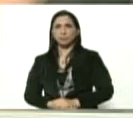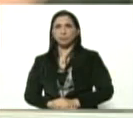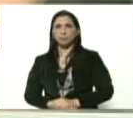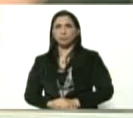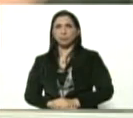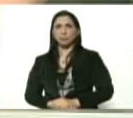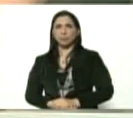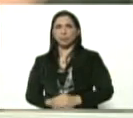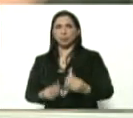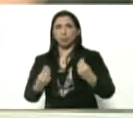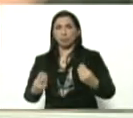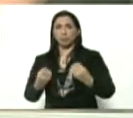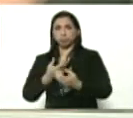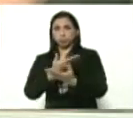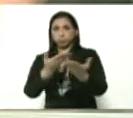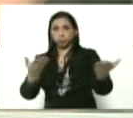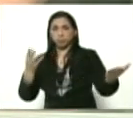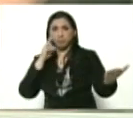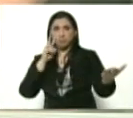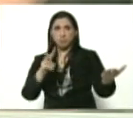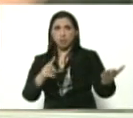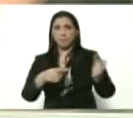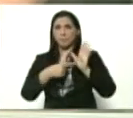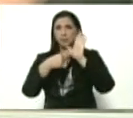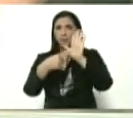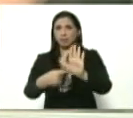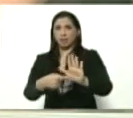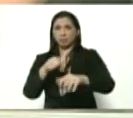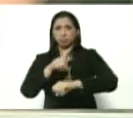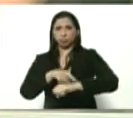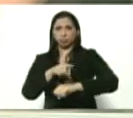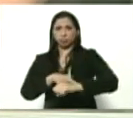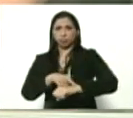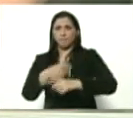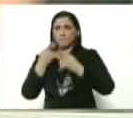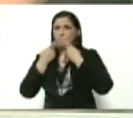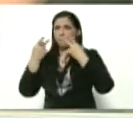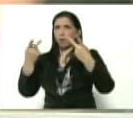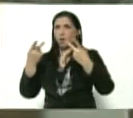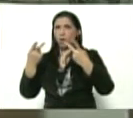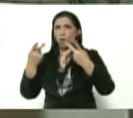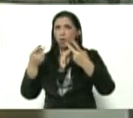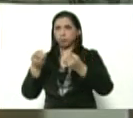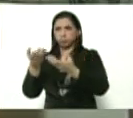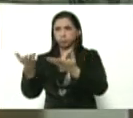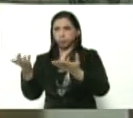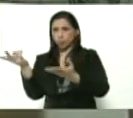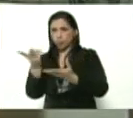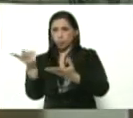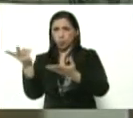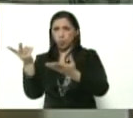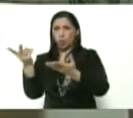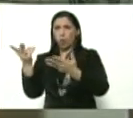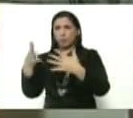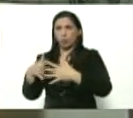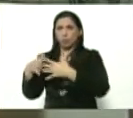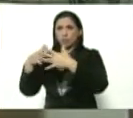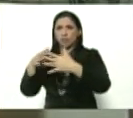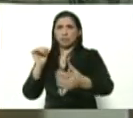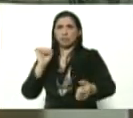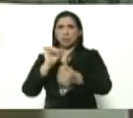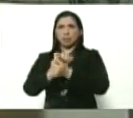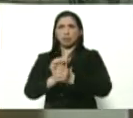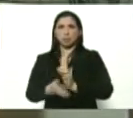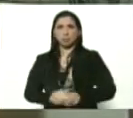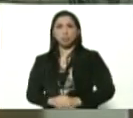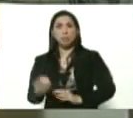Como ustedes van a ver, voy a presentar en unos minutos la declaración de estos estadounidenses detenidos.